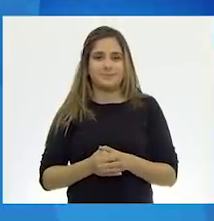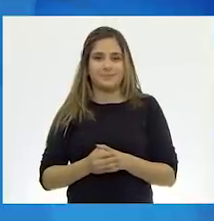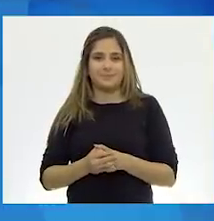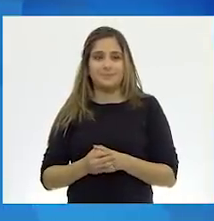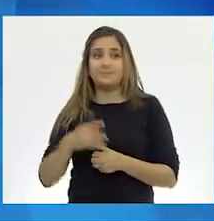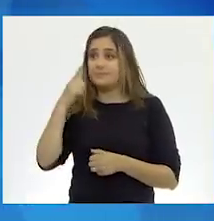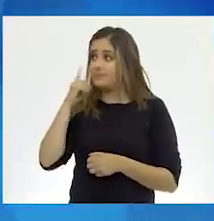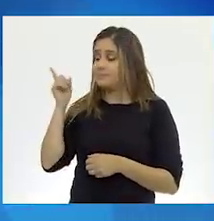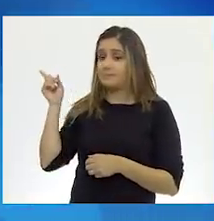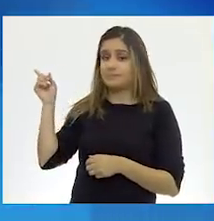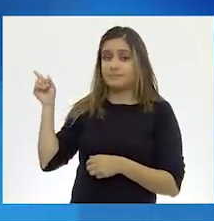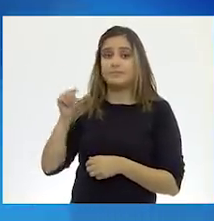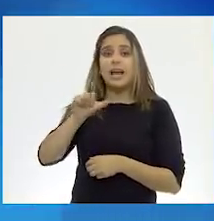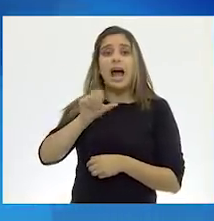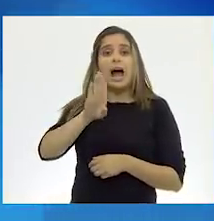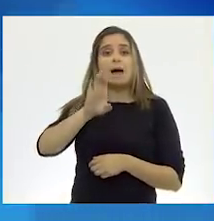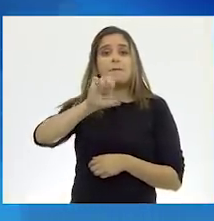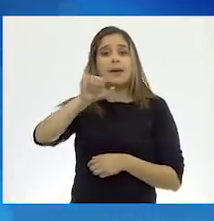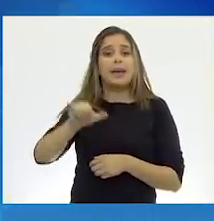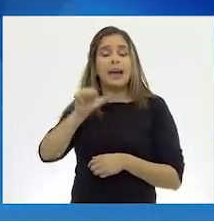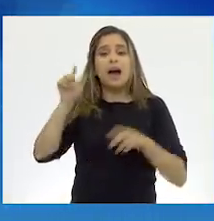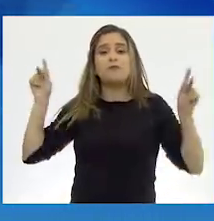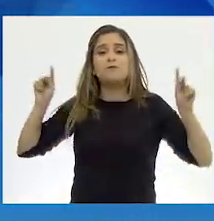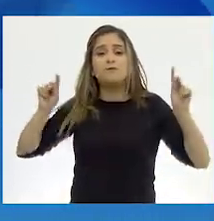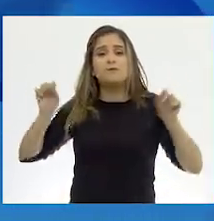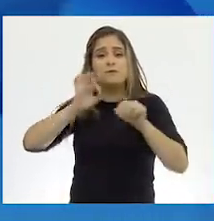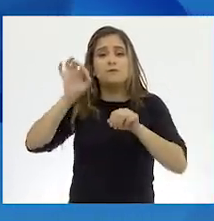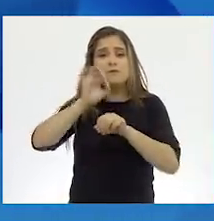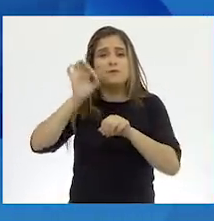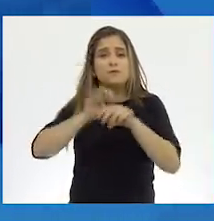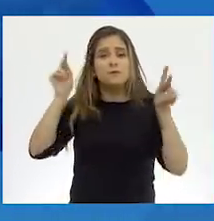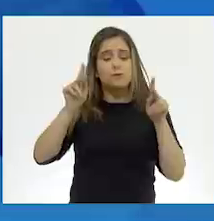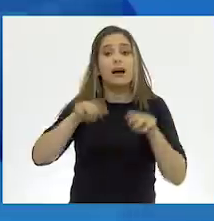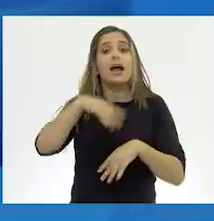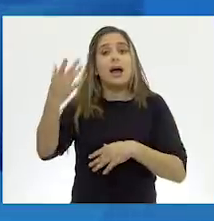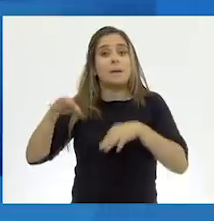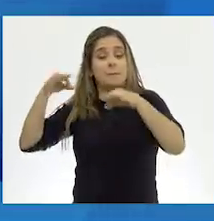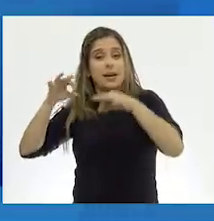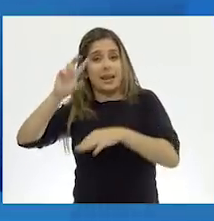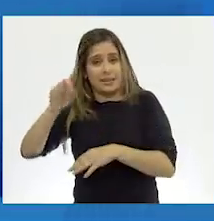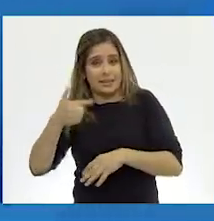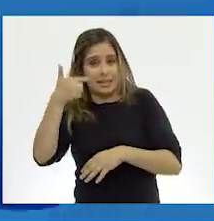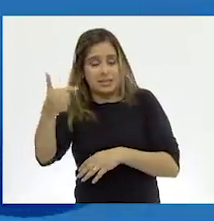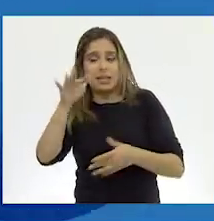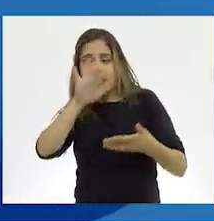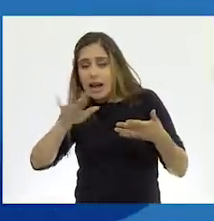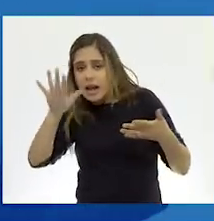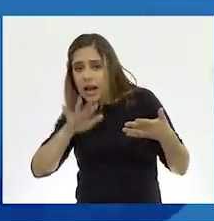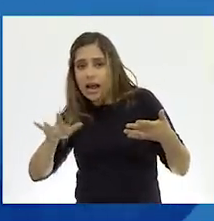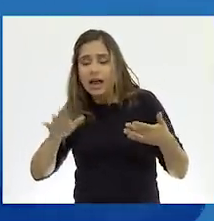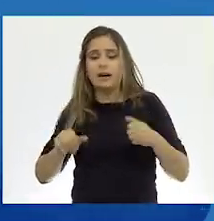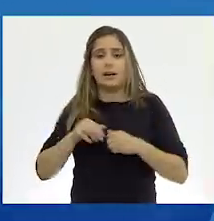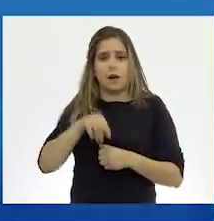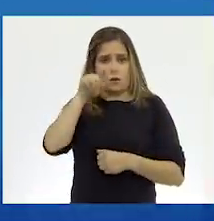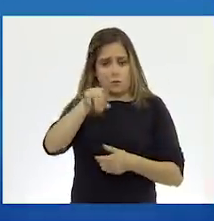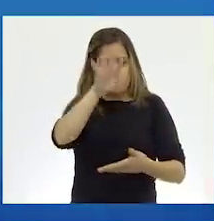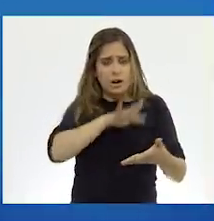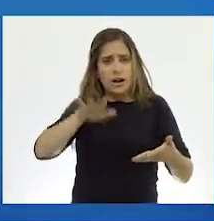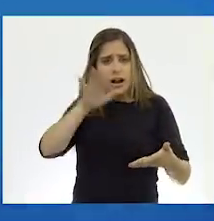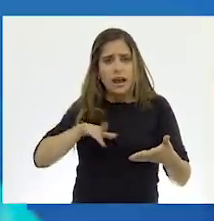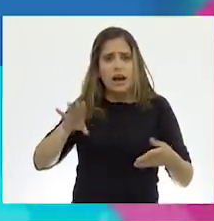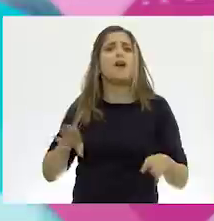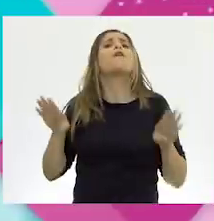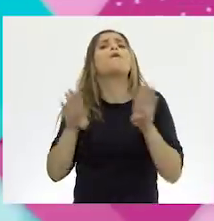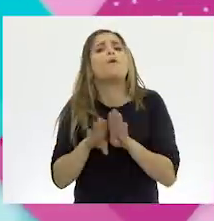En este podemos ver dos abejas. Y en la página 37, una más. Pero para leer este texto, vamos con el